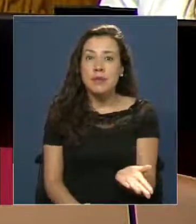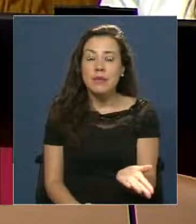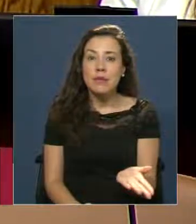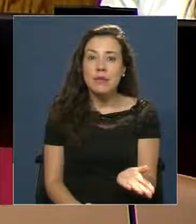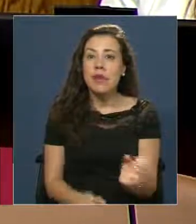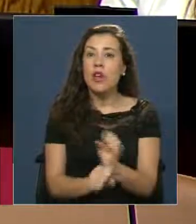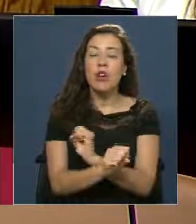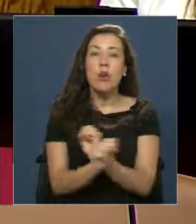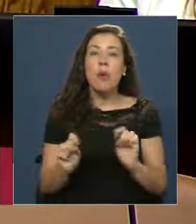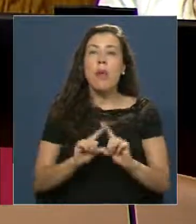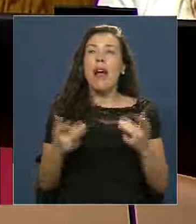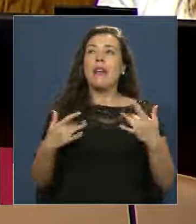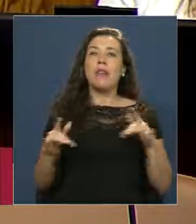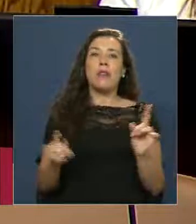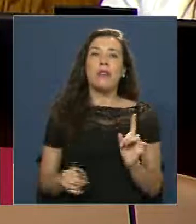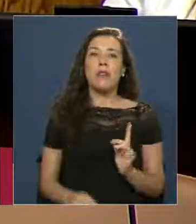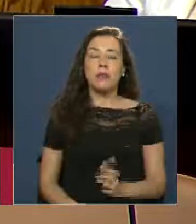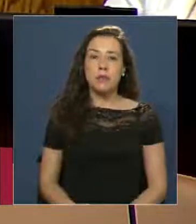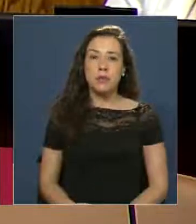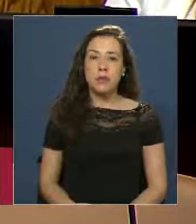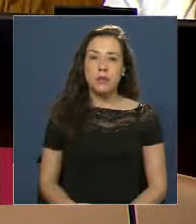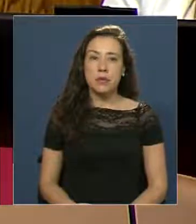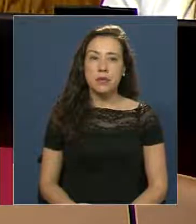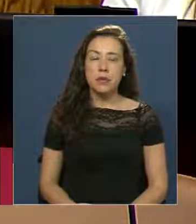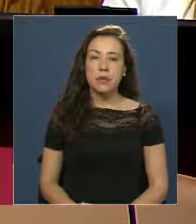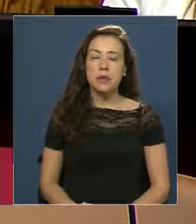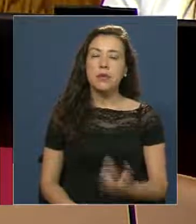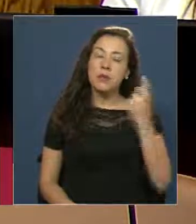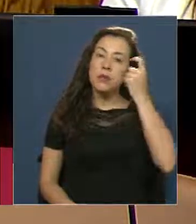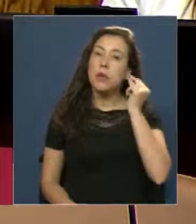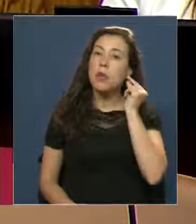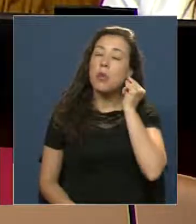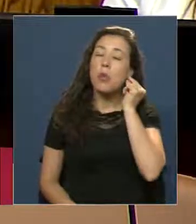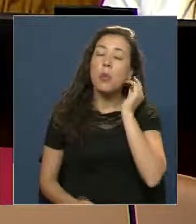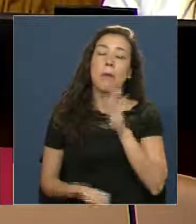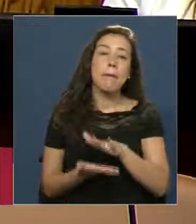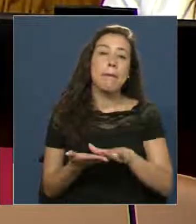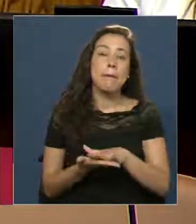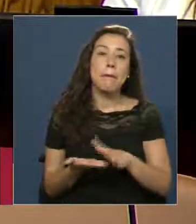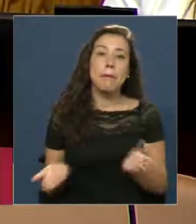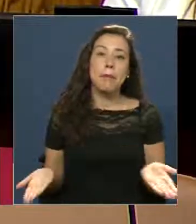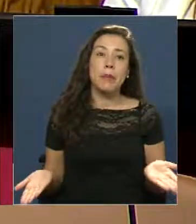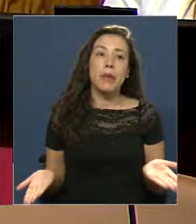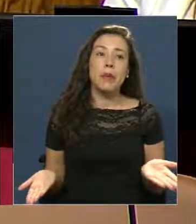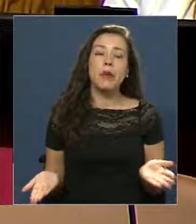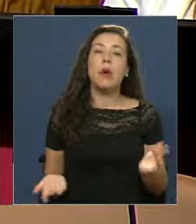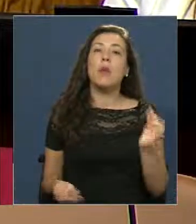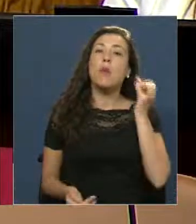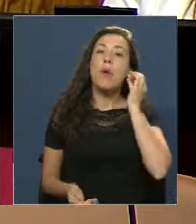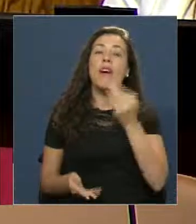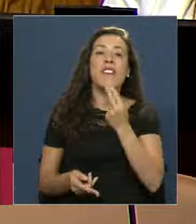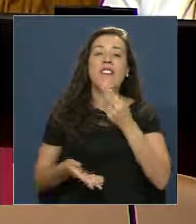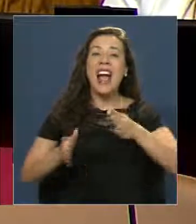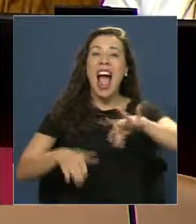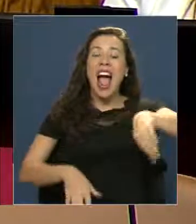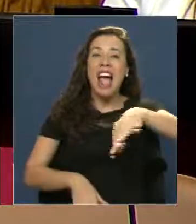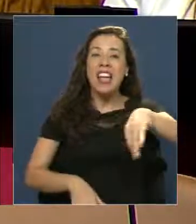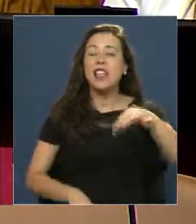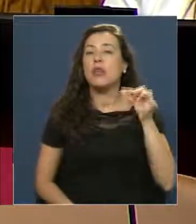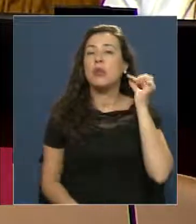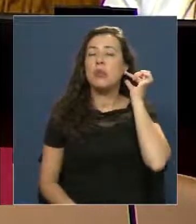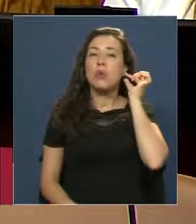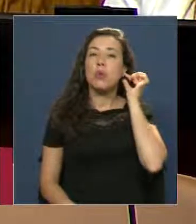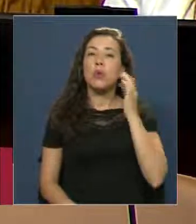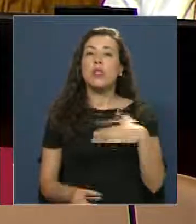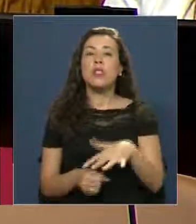se puede eludir. En particular, pensamos en las mujeres, por ejemplo, que se encuentran en situación de calle, mujeres que están